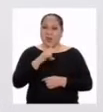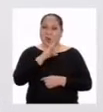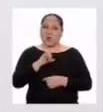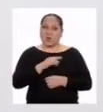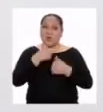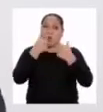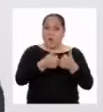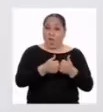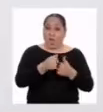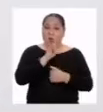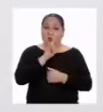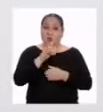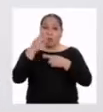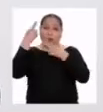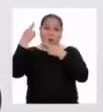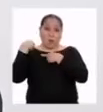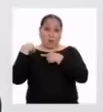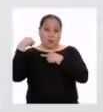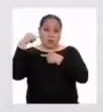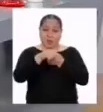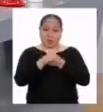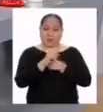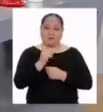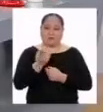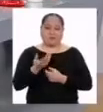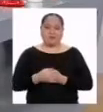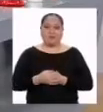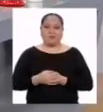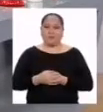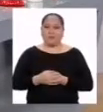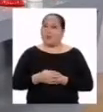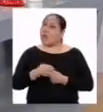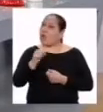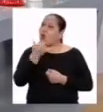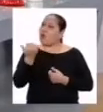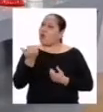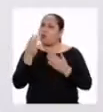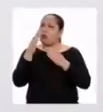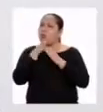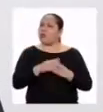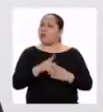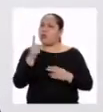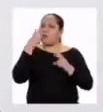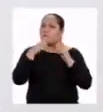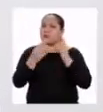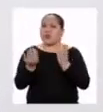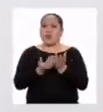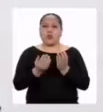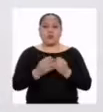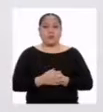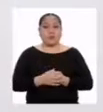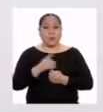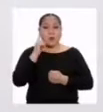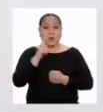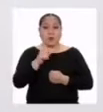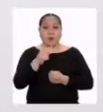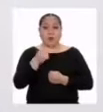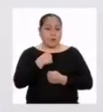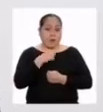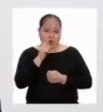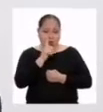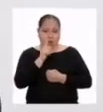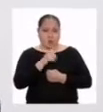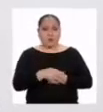uso responsable de esa herramienta. ¿Y qué otro caso ha visto en el colegio? Hubo una que no me pasó a